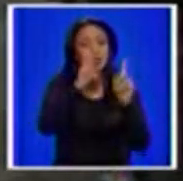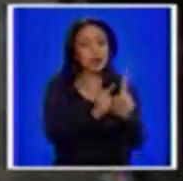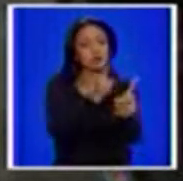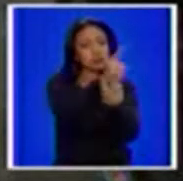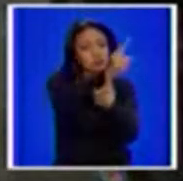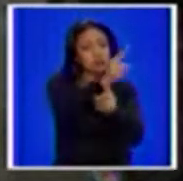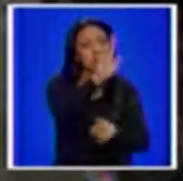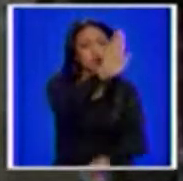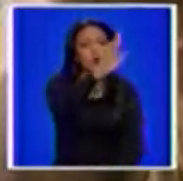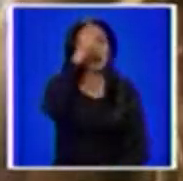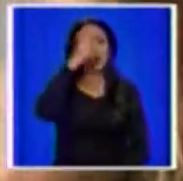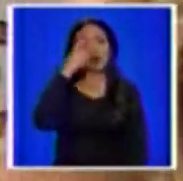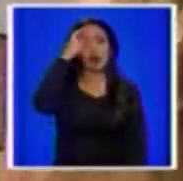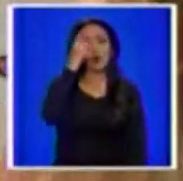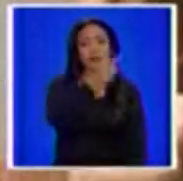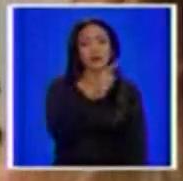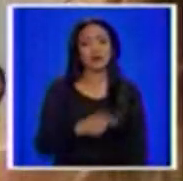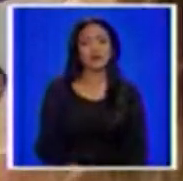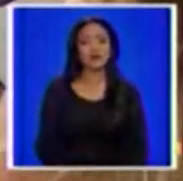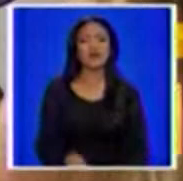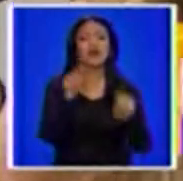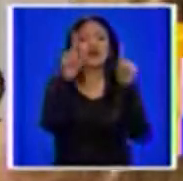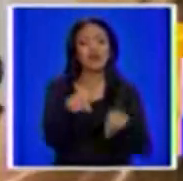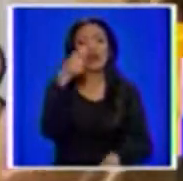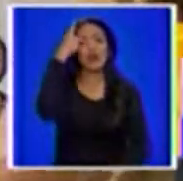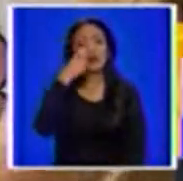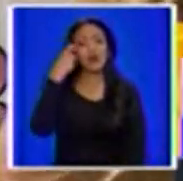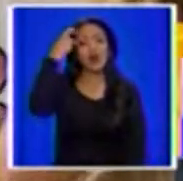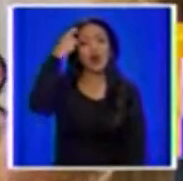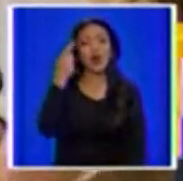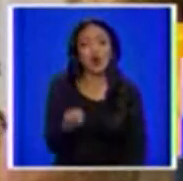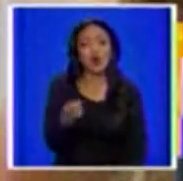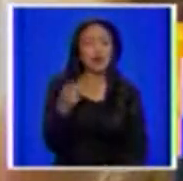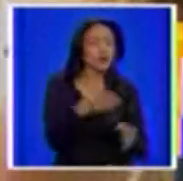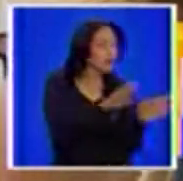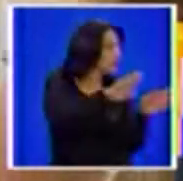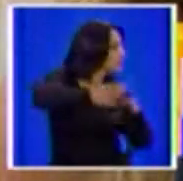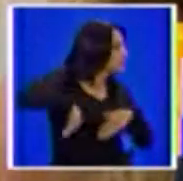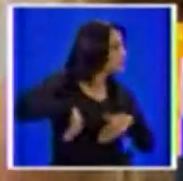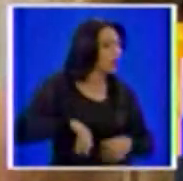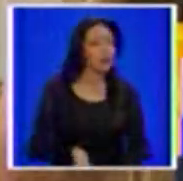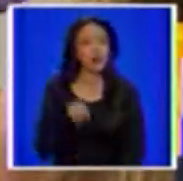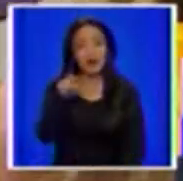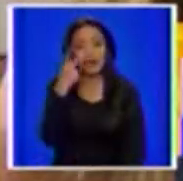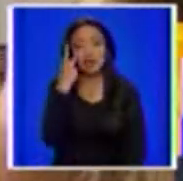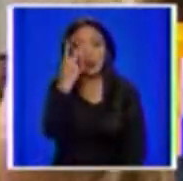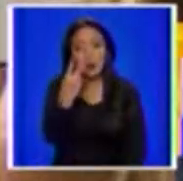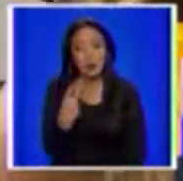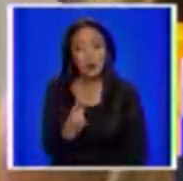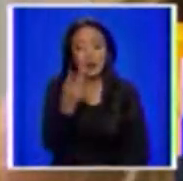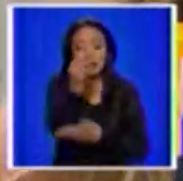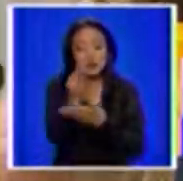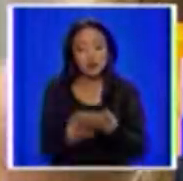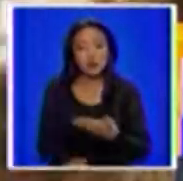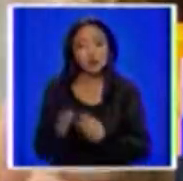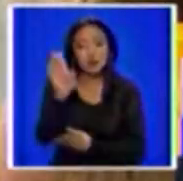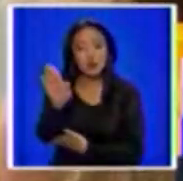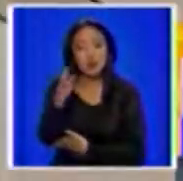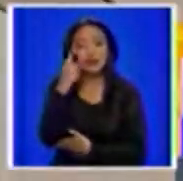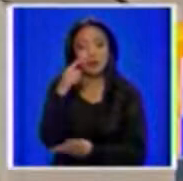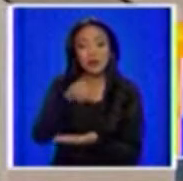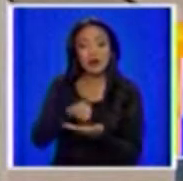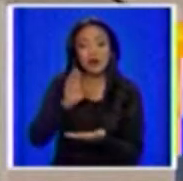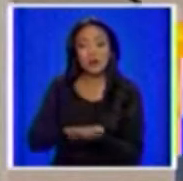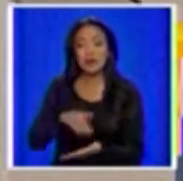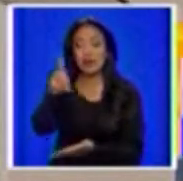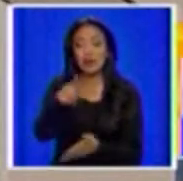al gobierno. El gobierno central nos está dando la espalda. Así lo evidencia la proforma presupuestaria para implementar